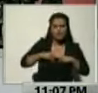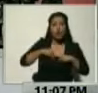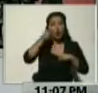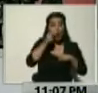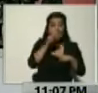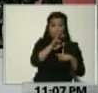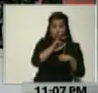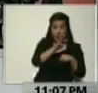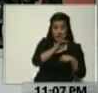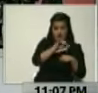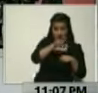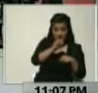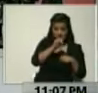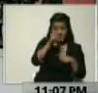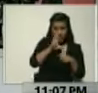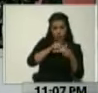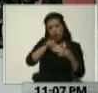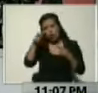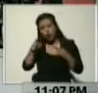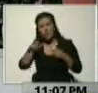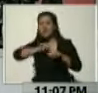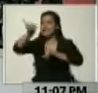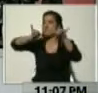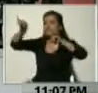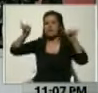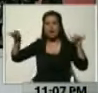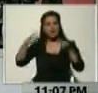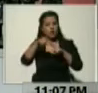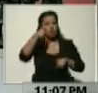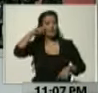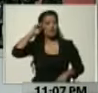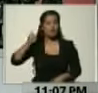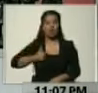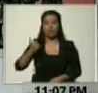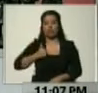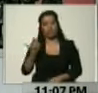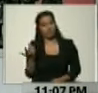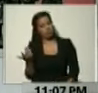Dávila, calificándolos como viajeros oportunistas.